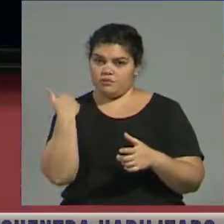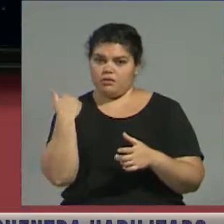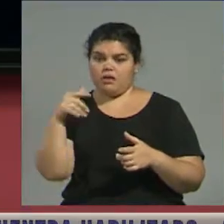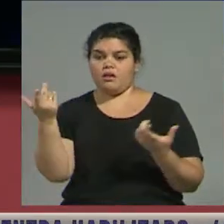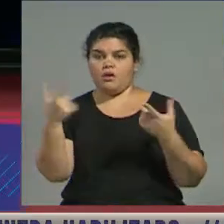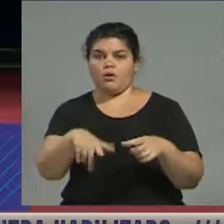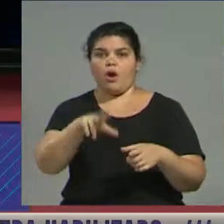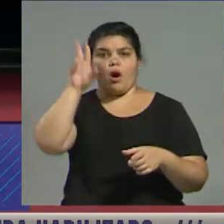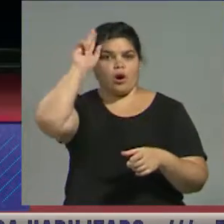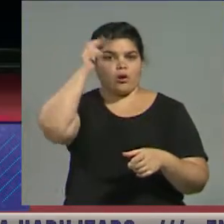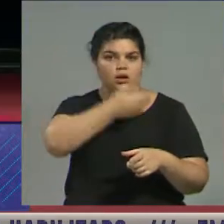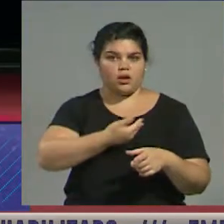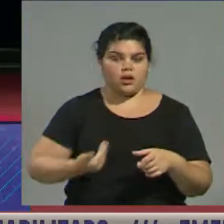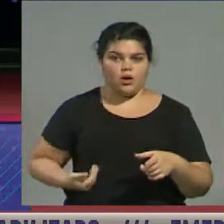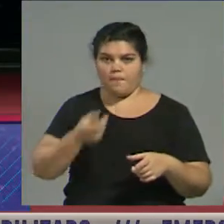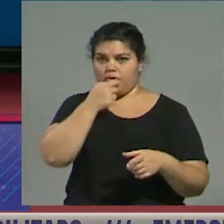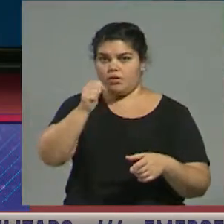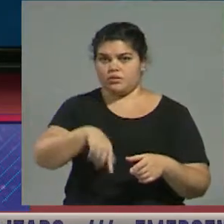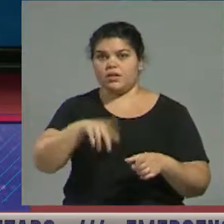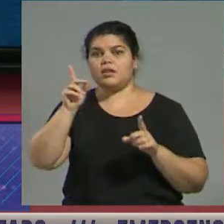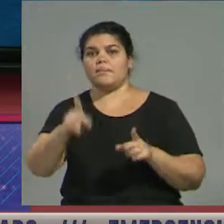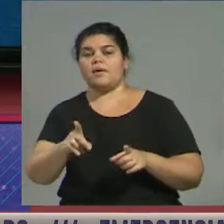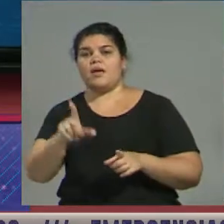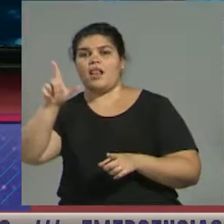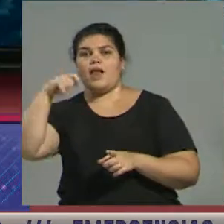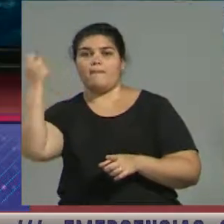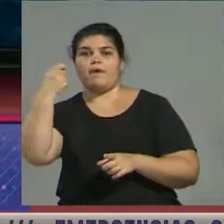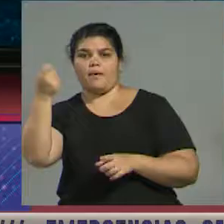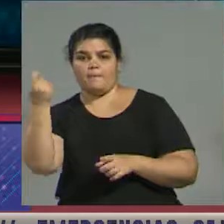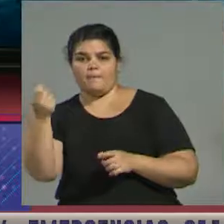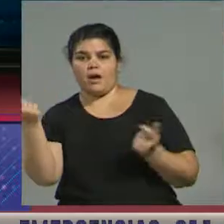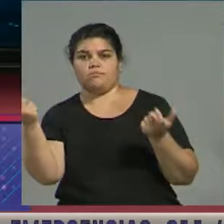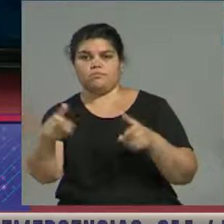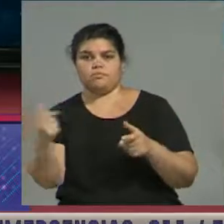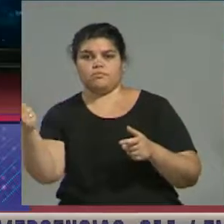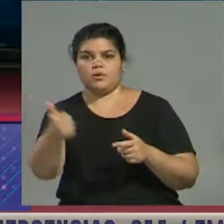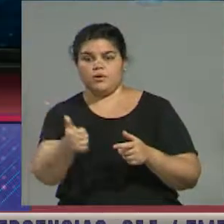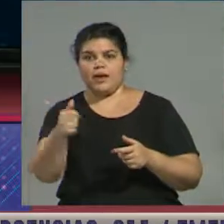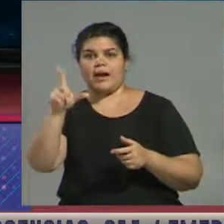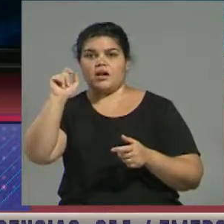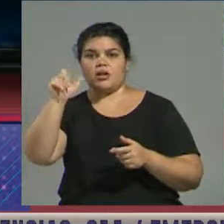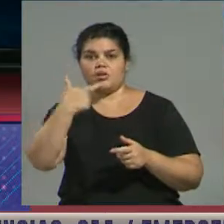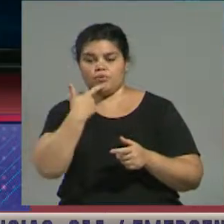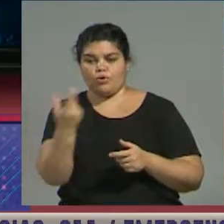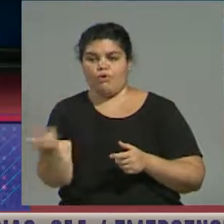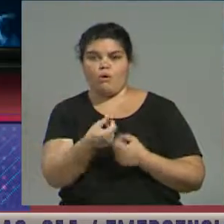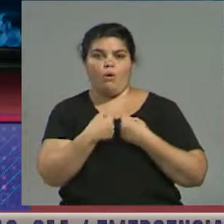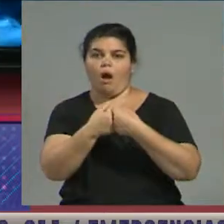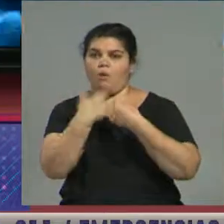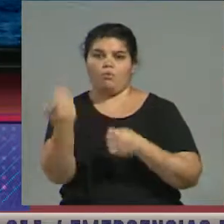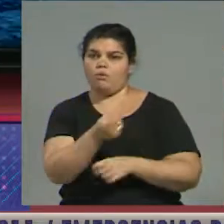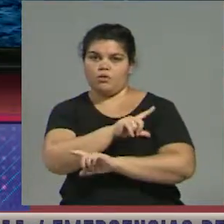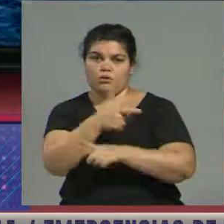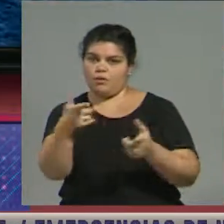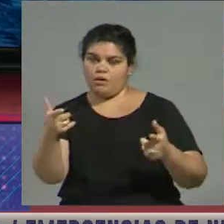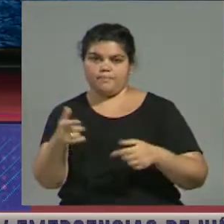Alfredo Cornejo, el gobernador de la provincia de Mendoza, y también su par de la provincia de La Pampa, Carlos Verne. No hubo acuerdo entre ellos por el conflicto